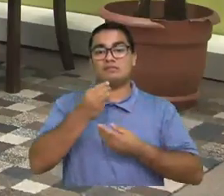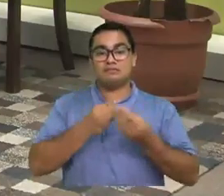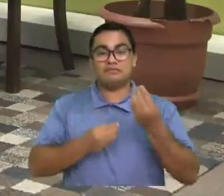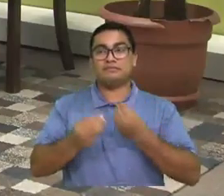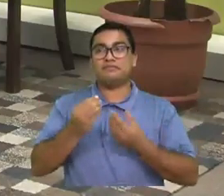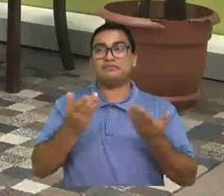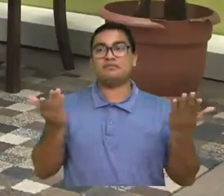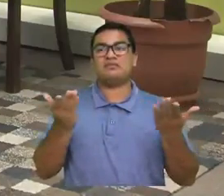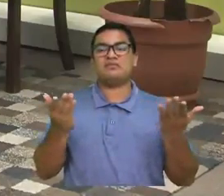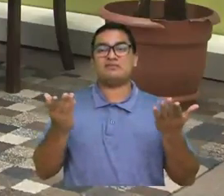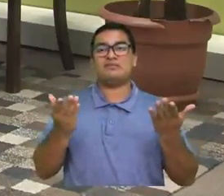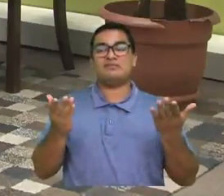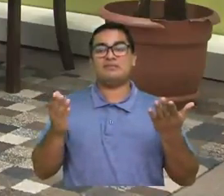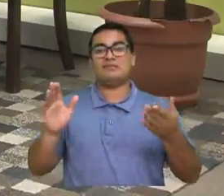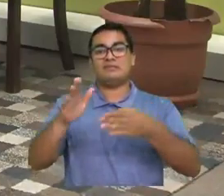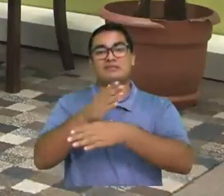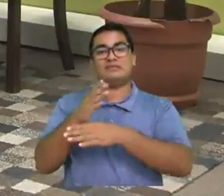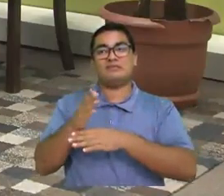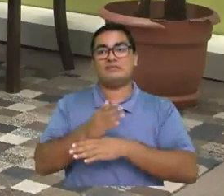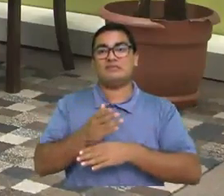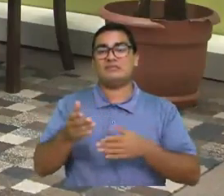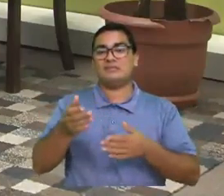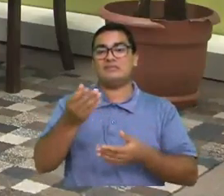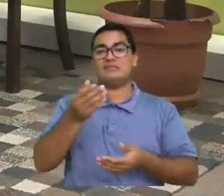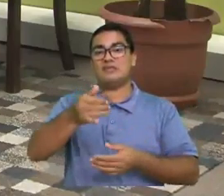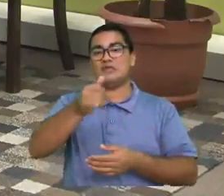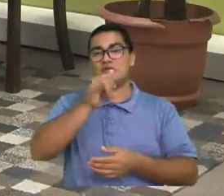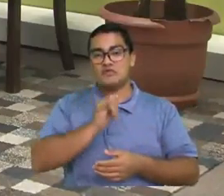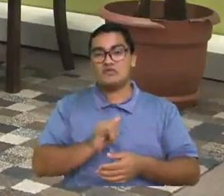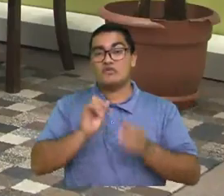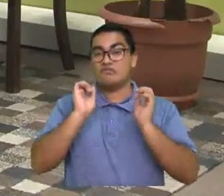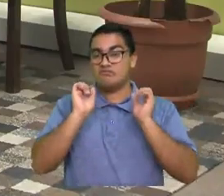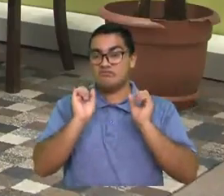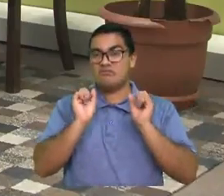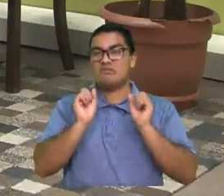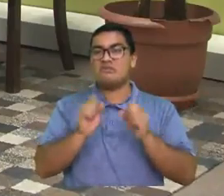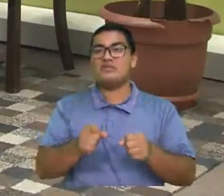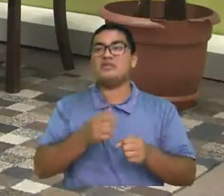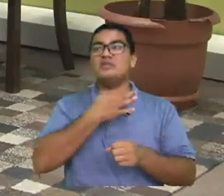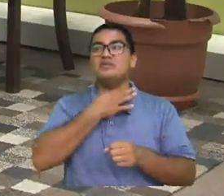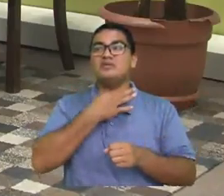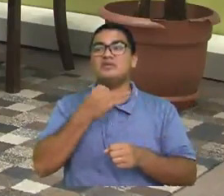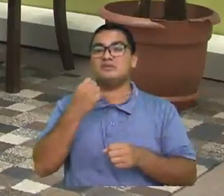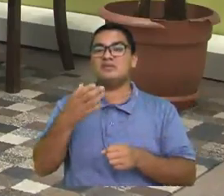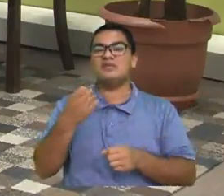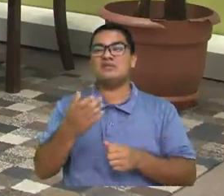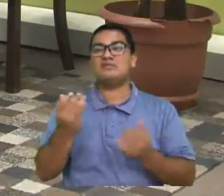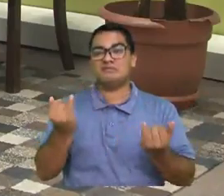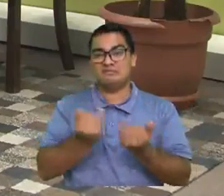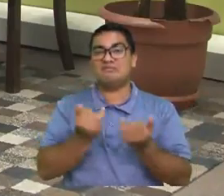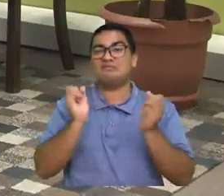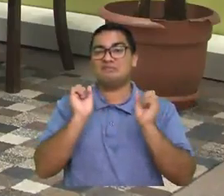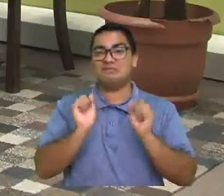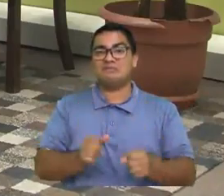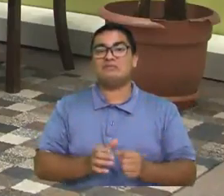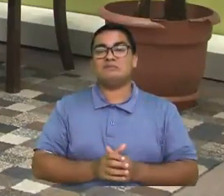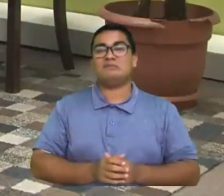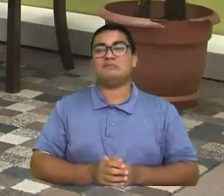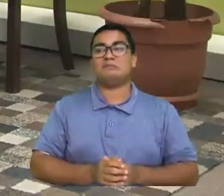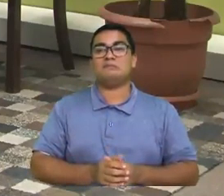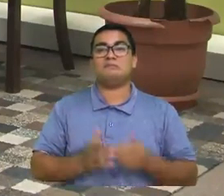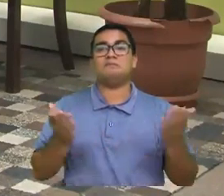las bebidas que nosotros tomamos pueden provocar el síntoma del dolor en la garganta. Sí, puede. ¿Qué tipo de bebidas,